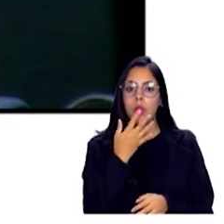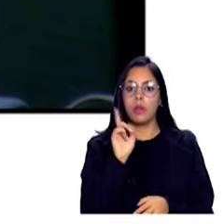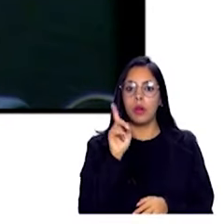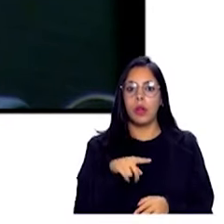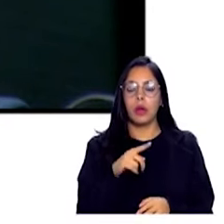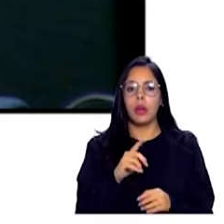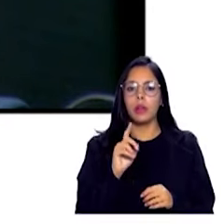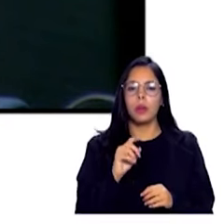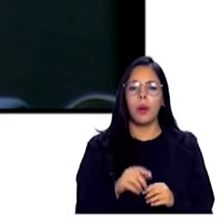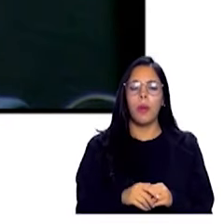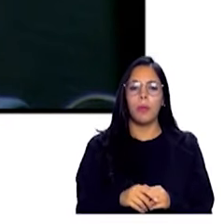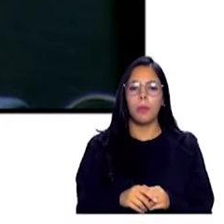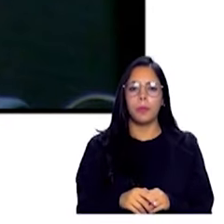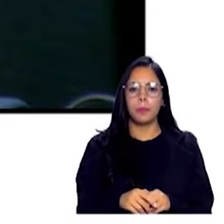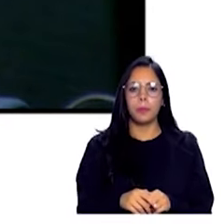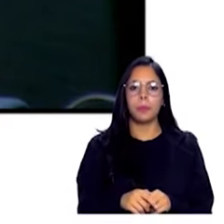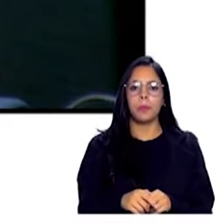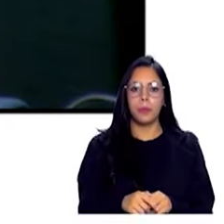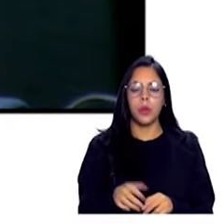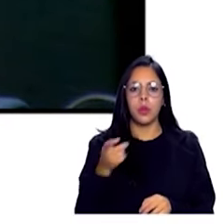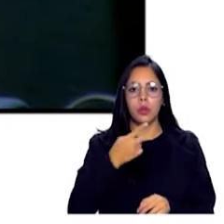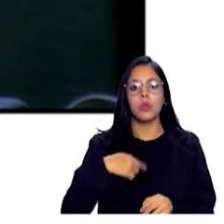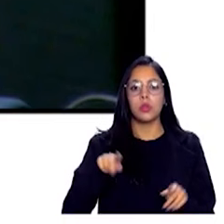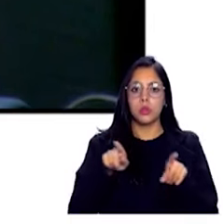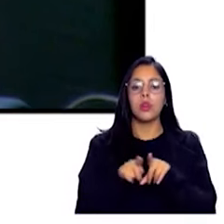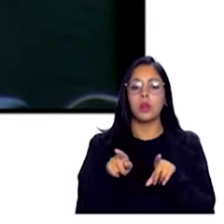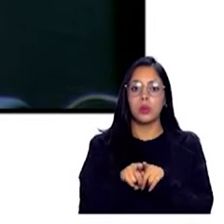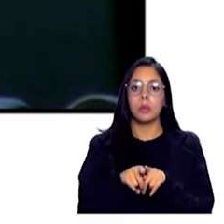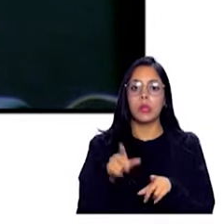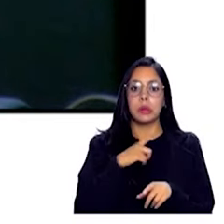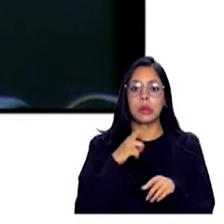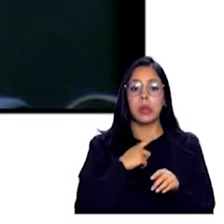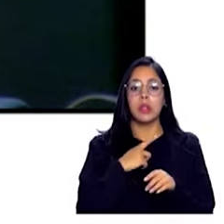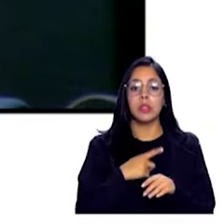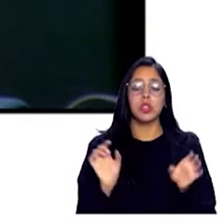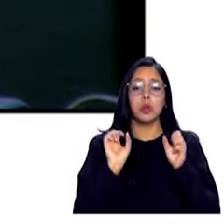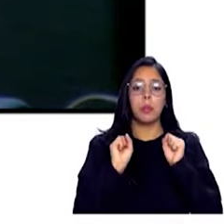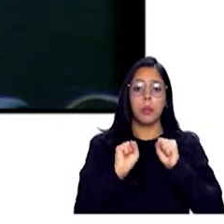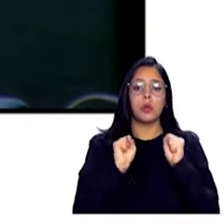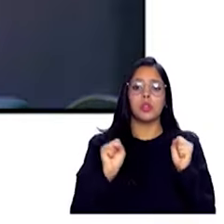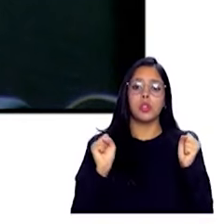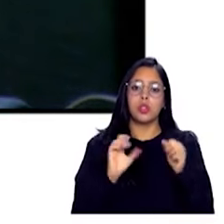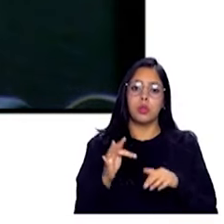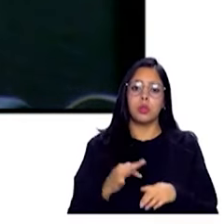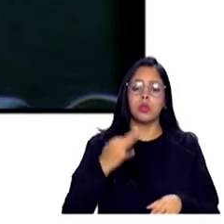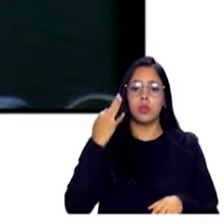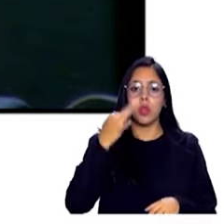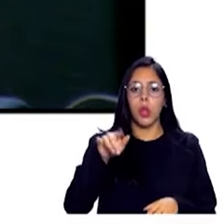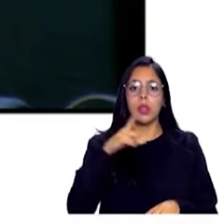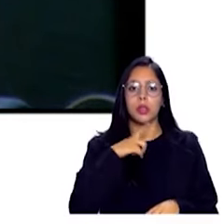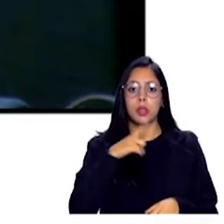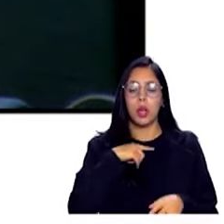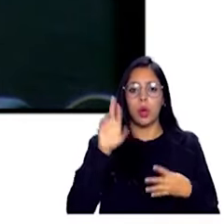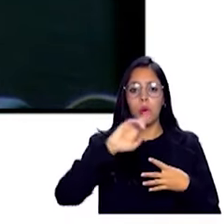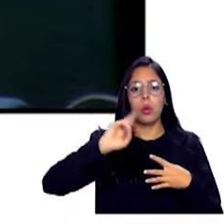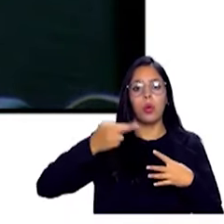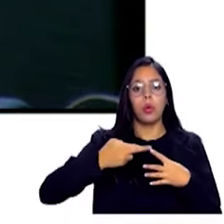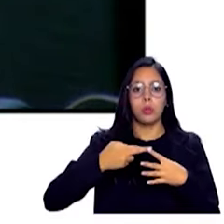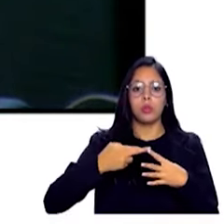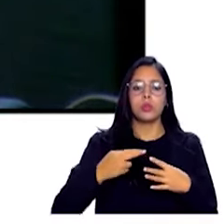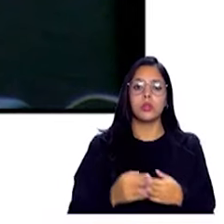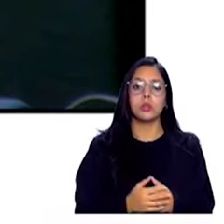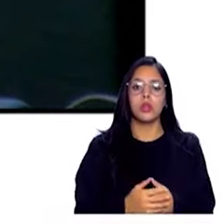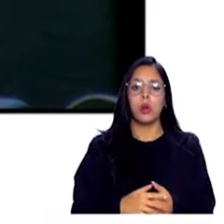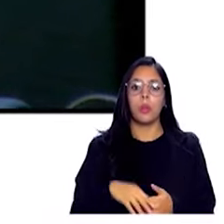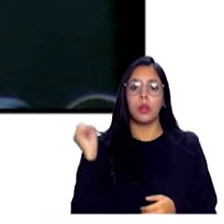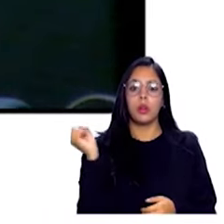hemos dejado un portillo abierto a la posibilidad de entrar en un recurso Cuando se plante una cuestión nueva Cuando consideremos que